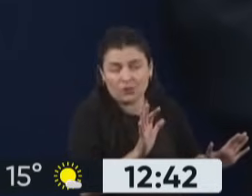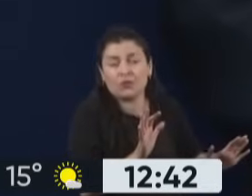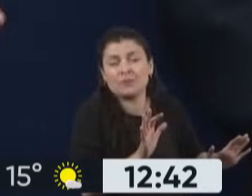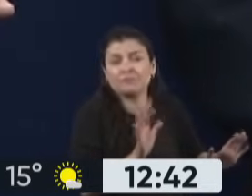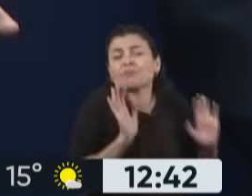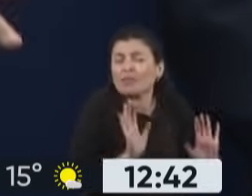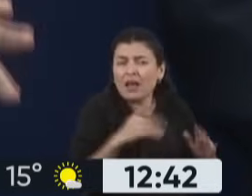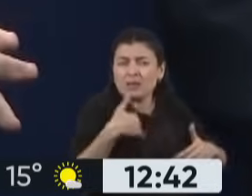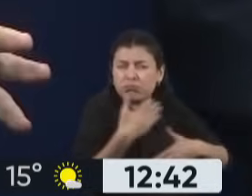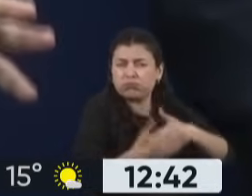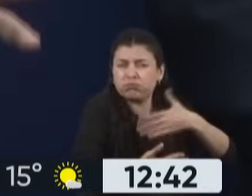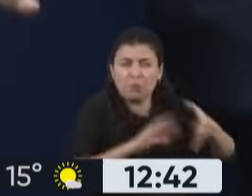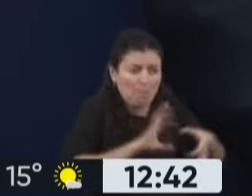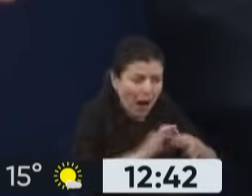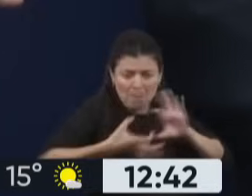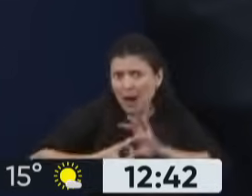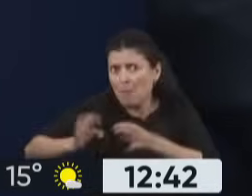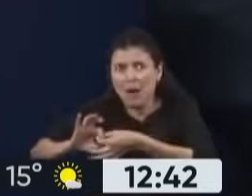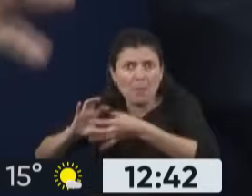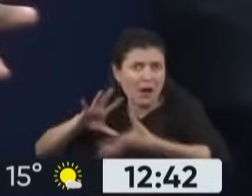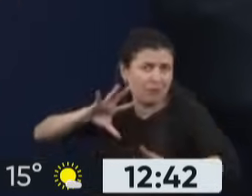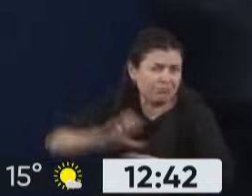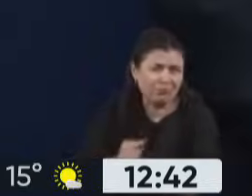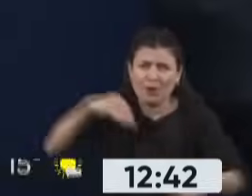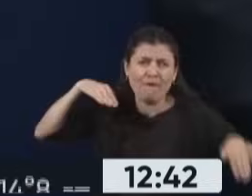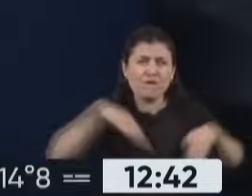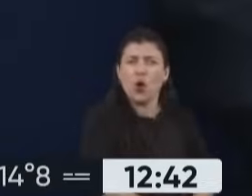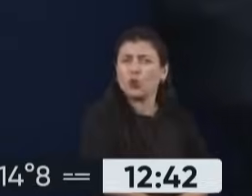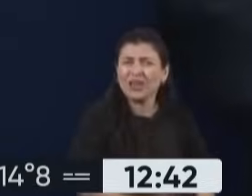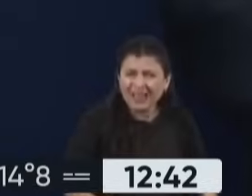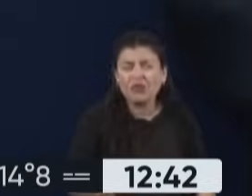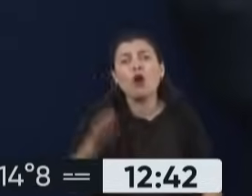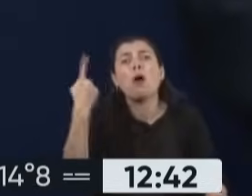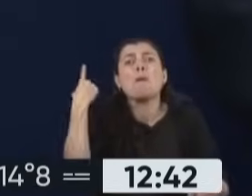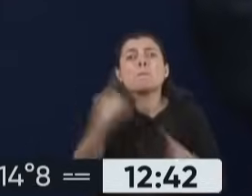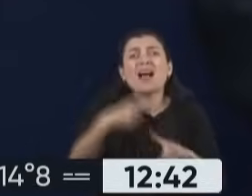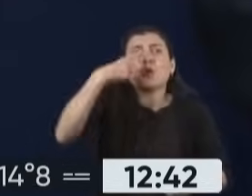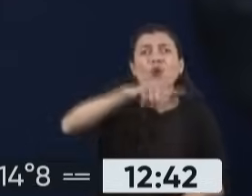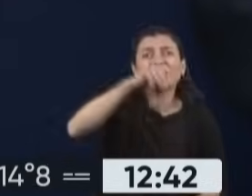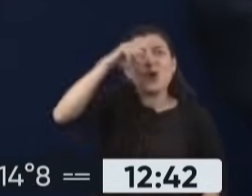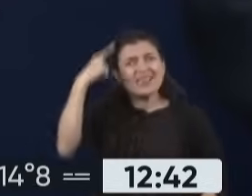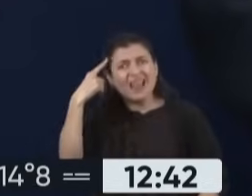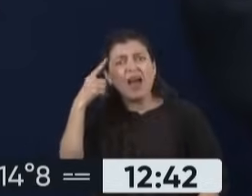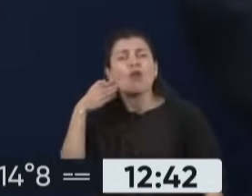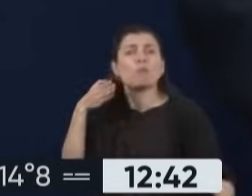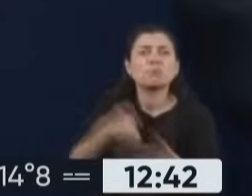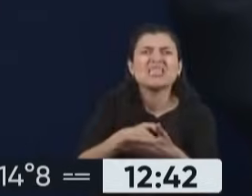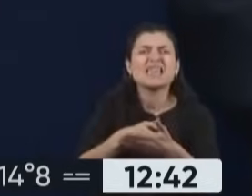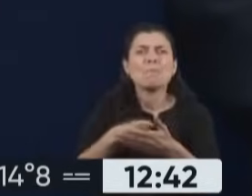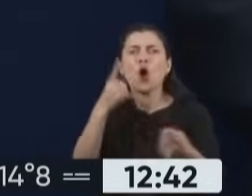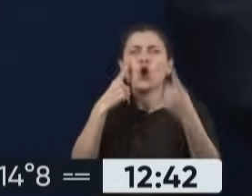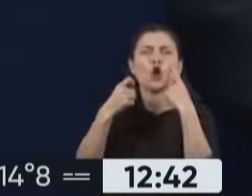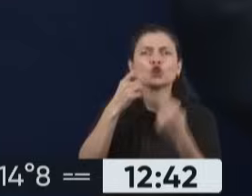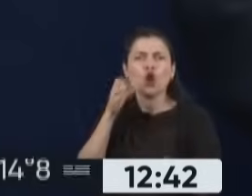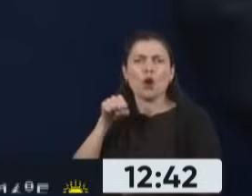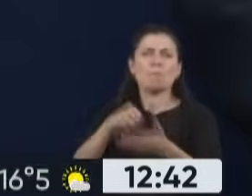después empezaron a poner controles, tanto de precio como de cepo, lo que derivó en una mayor informalidad aún, porque aún la gente que cobraba en